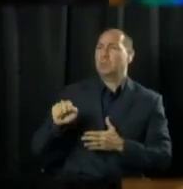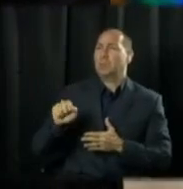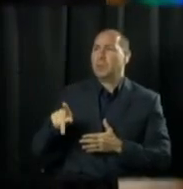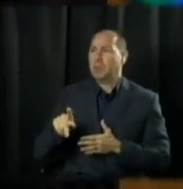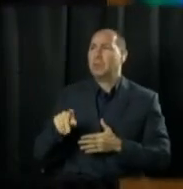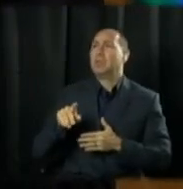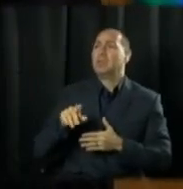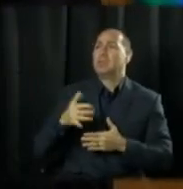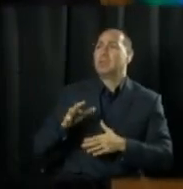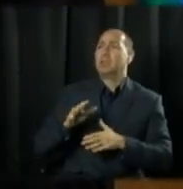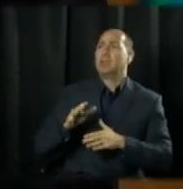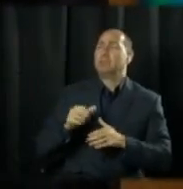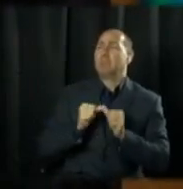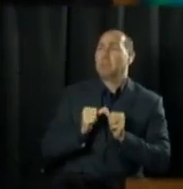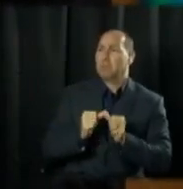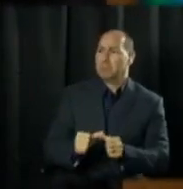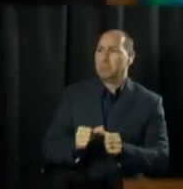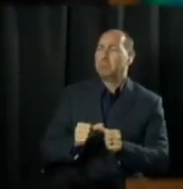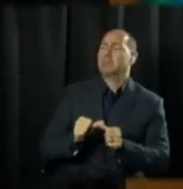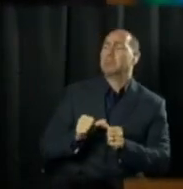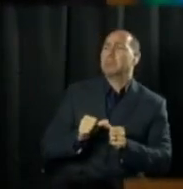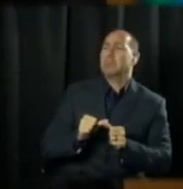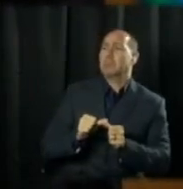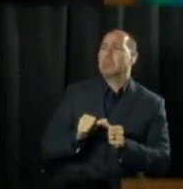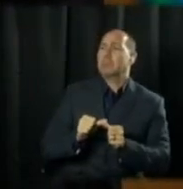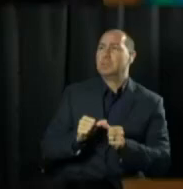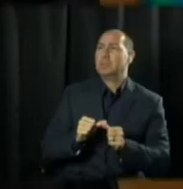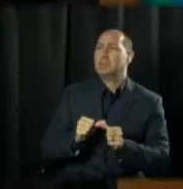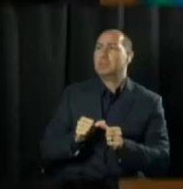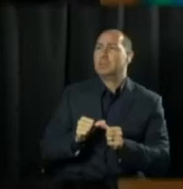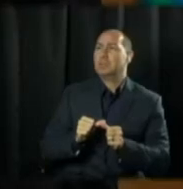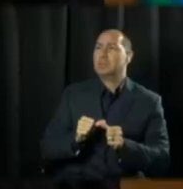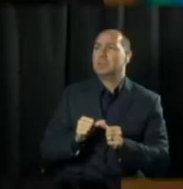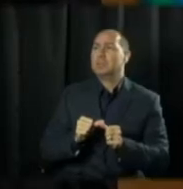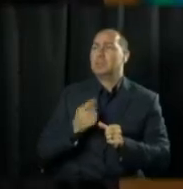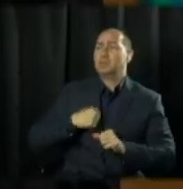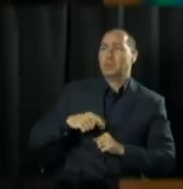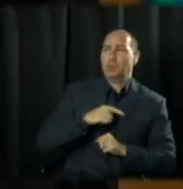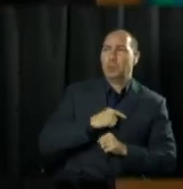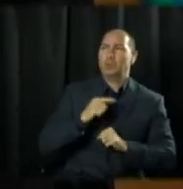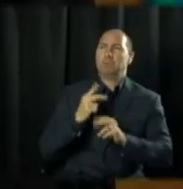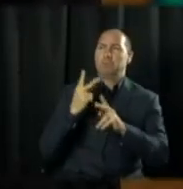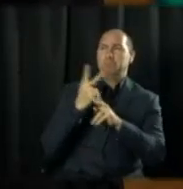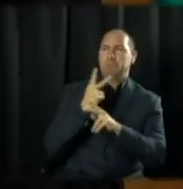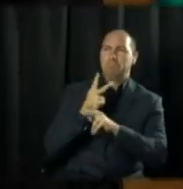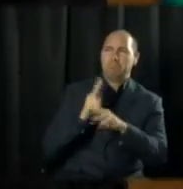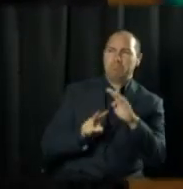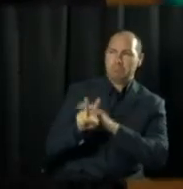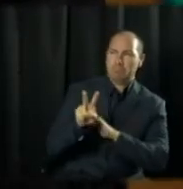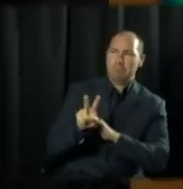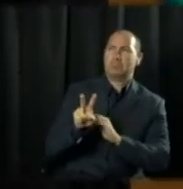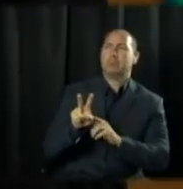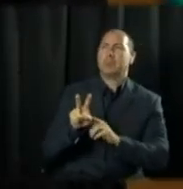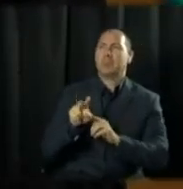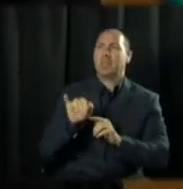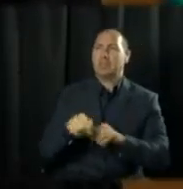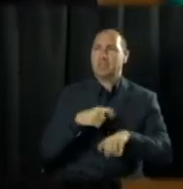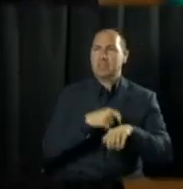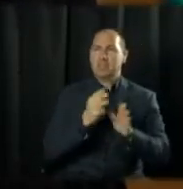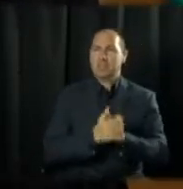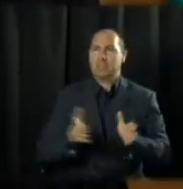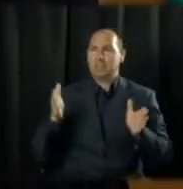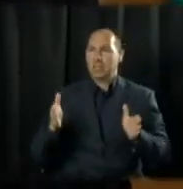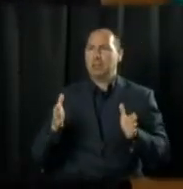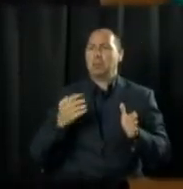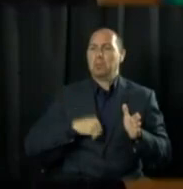ha puesto adelante. Así que no estamos haciendo ningún cambio en eso. Eso es lo que PREP y el IRP proyectan al momento